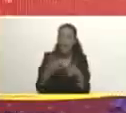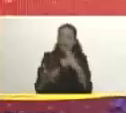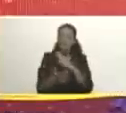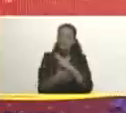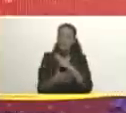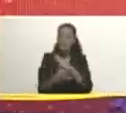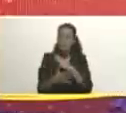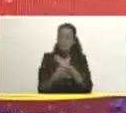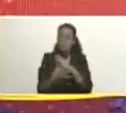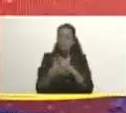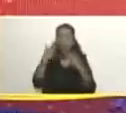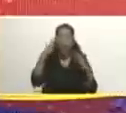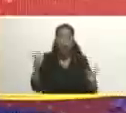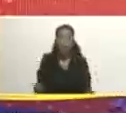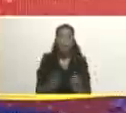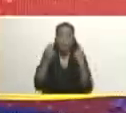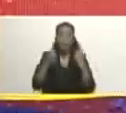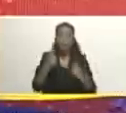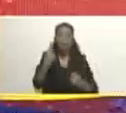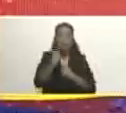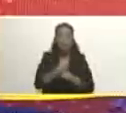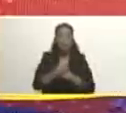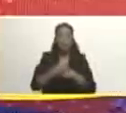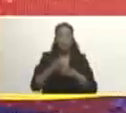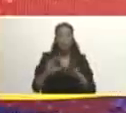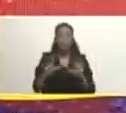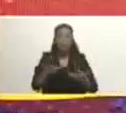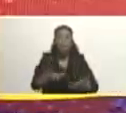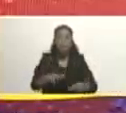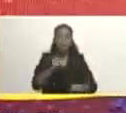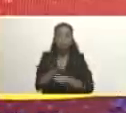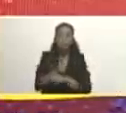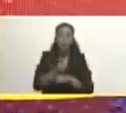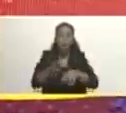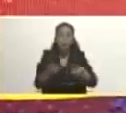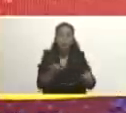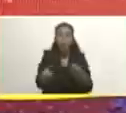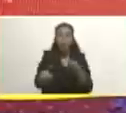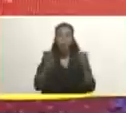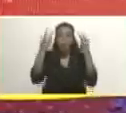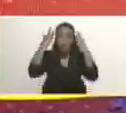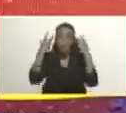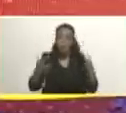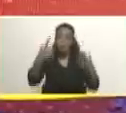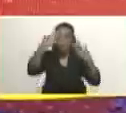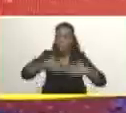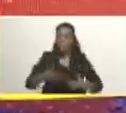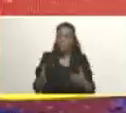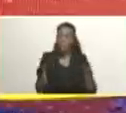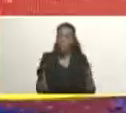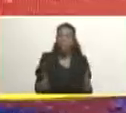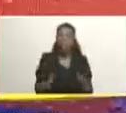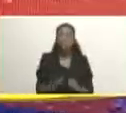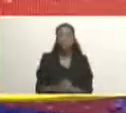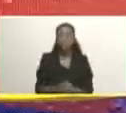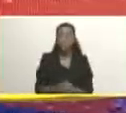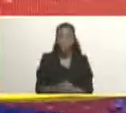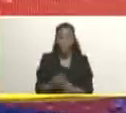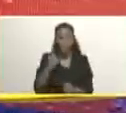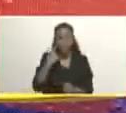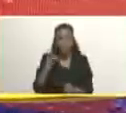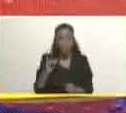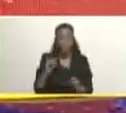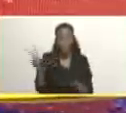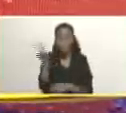tecnológico, con la imposición de dictaduras digitales instauradas con inteligencia artificial y nanotecnología, donde